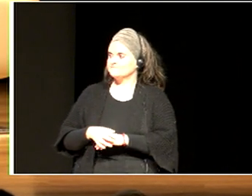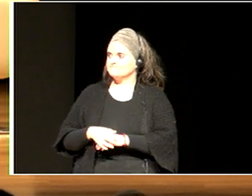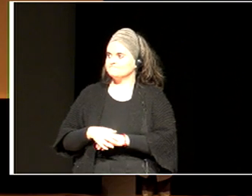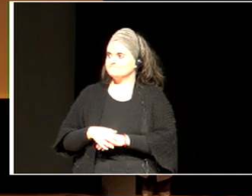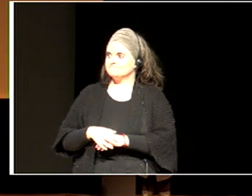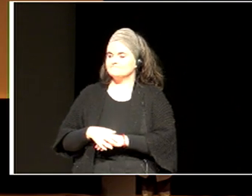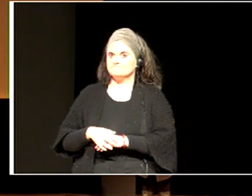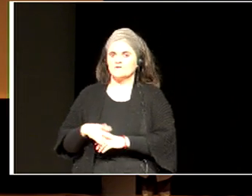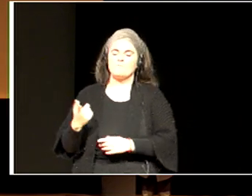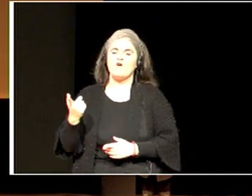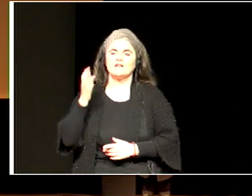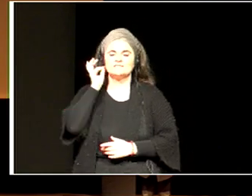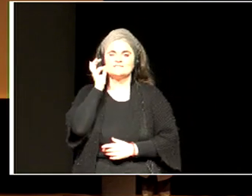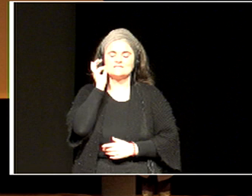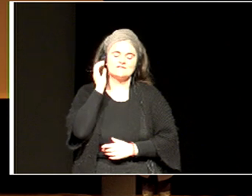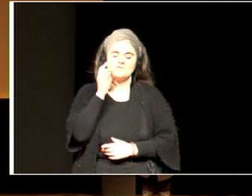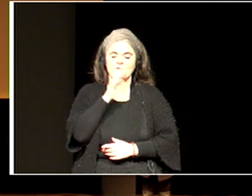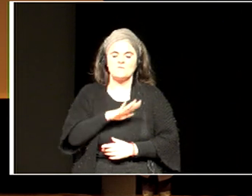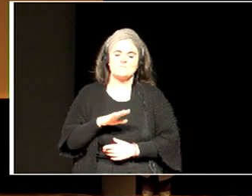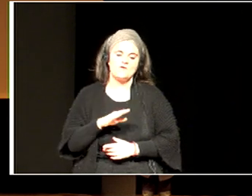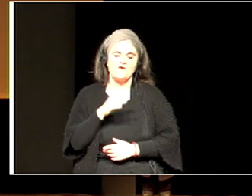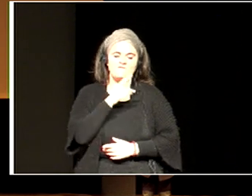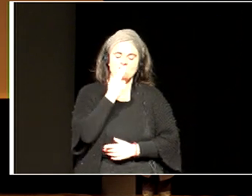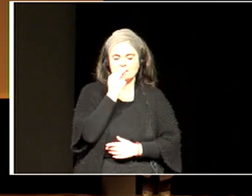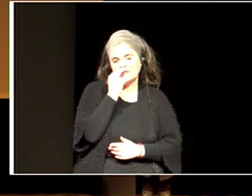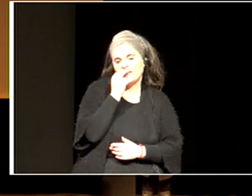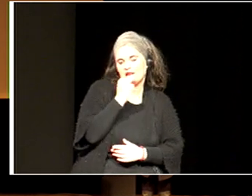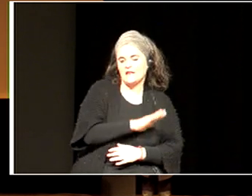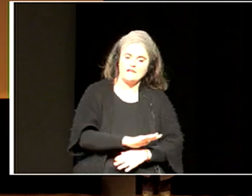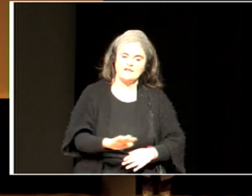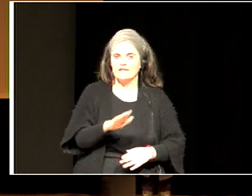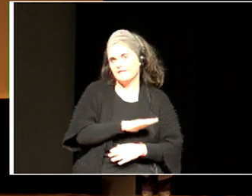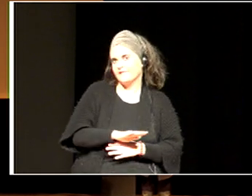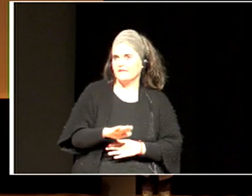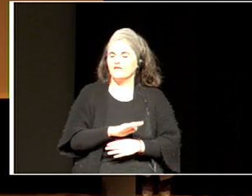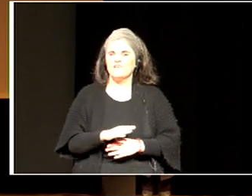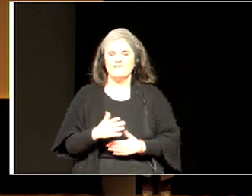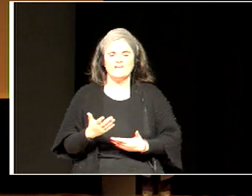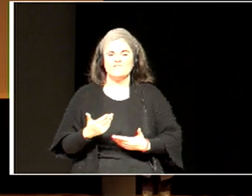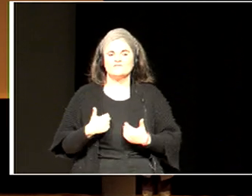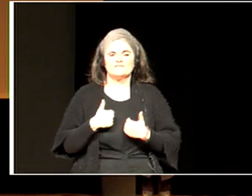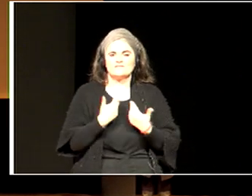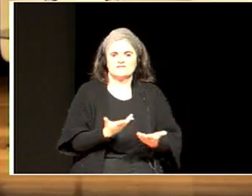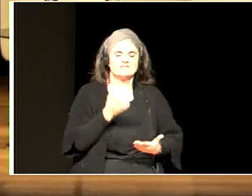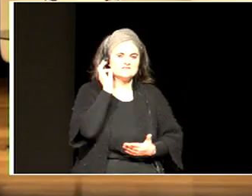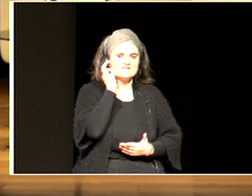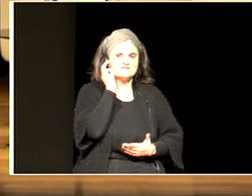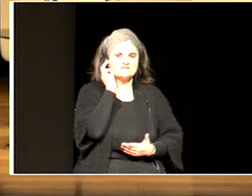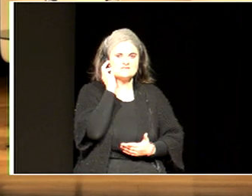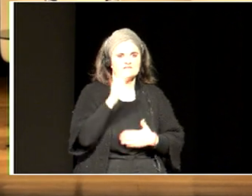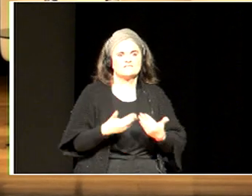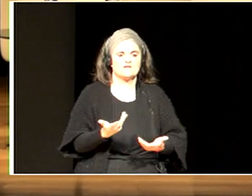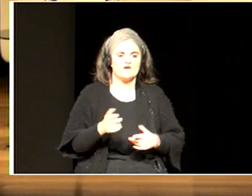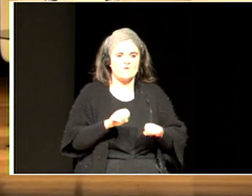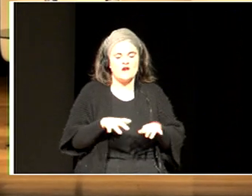la infantilización de todas las niñas de las mujeres que les regalamos a las niñas cuando les regalamos juguetes parecidos a una cocina de